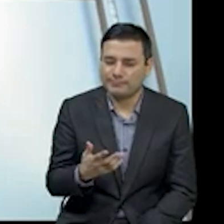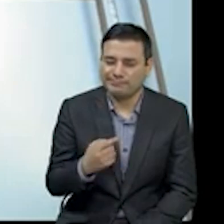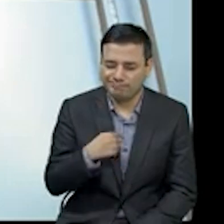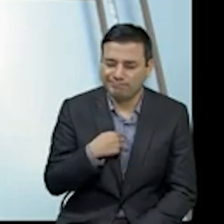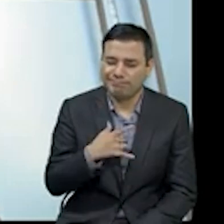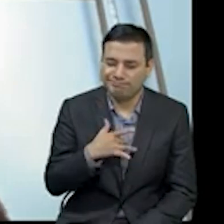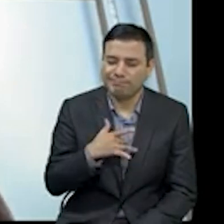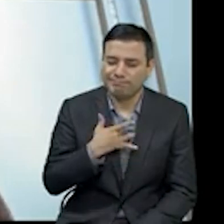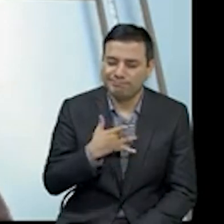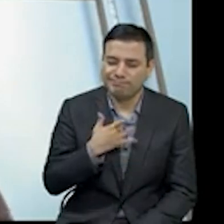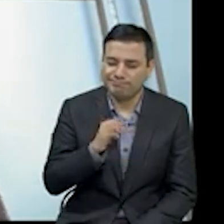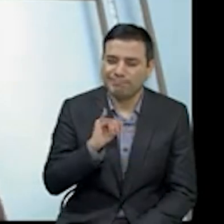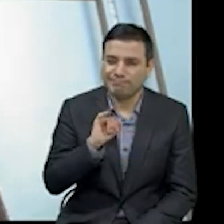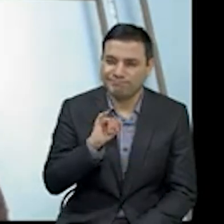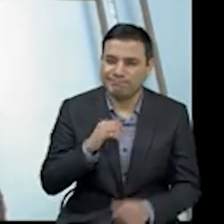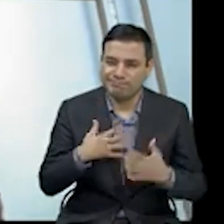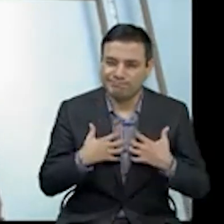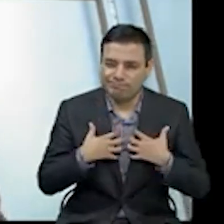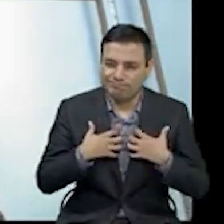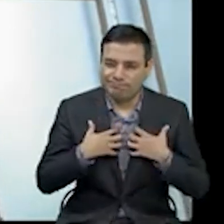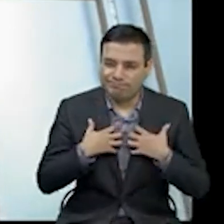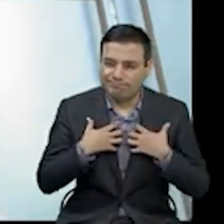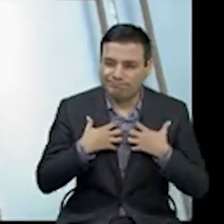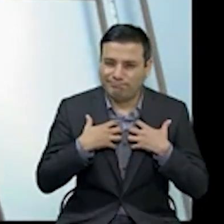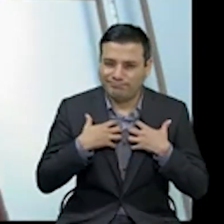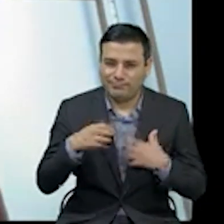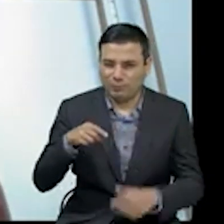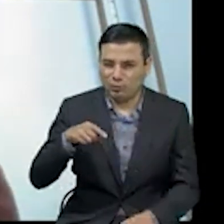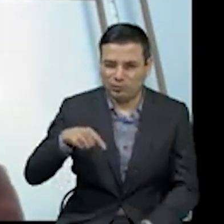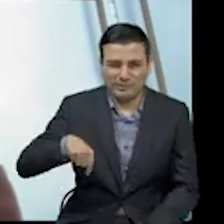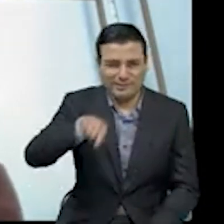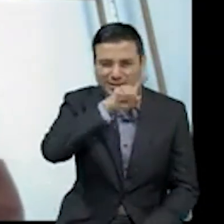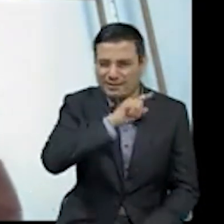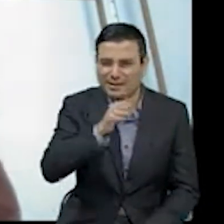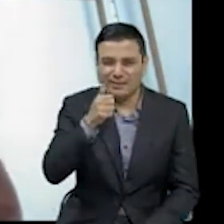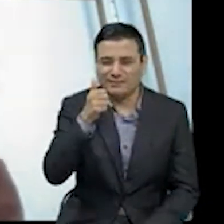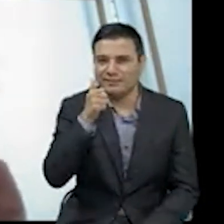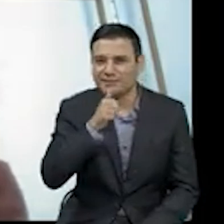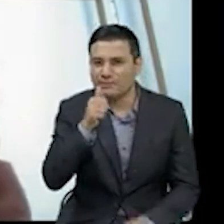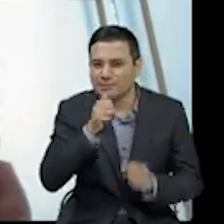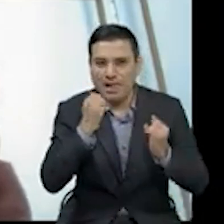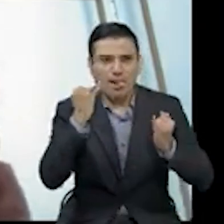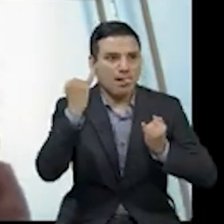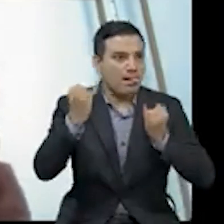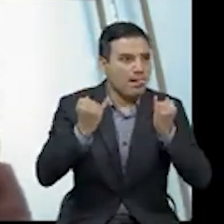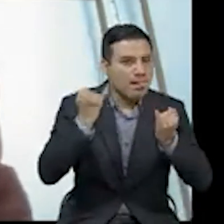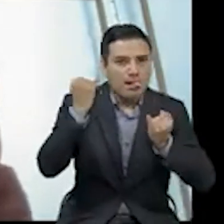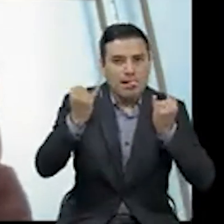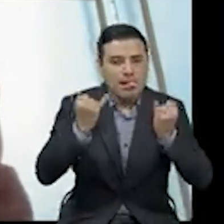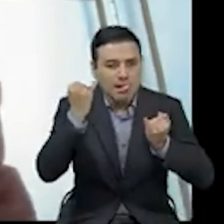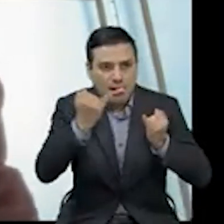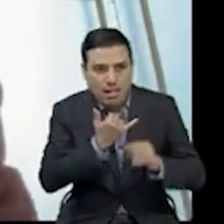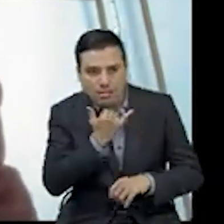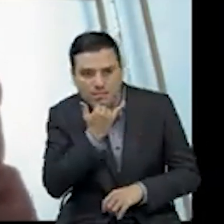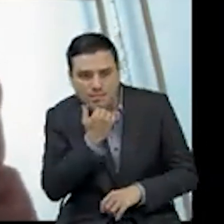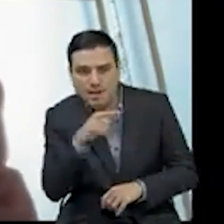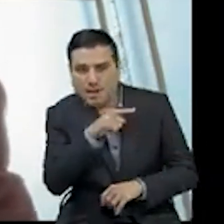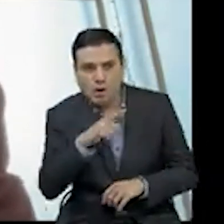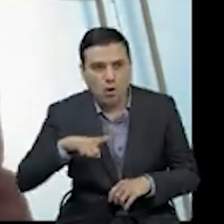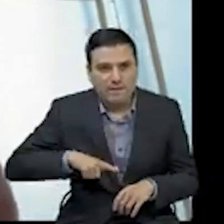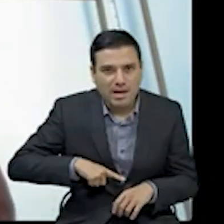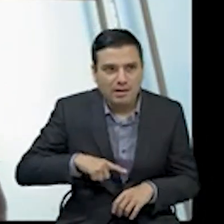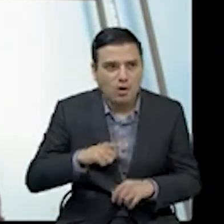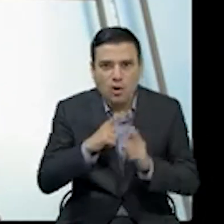irritante que se busque todo el tiempo estar intrigando, es la palabra, intrigando, porque si